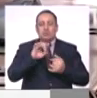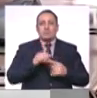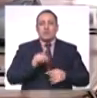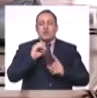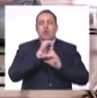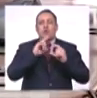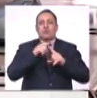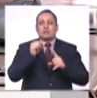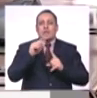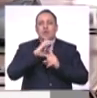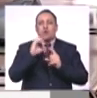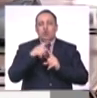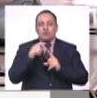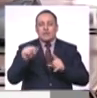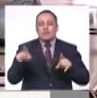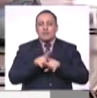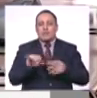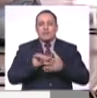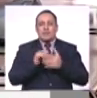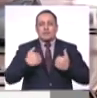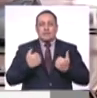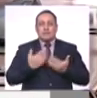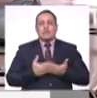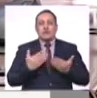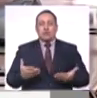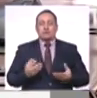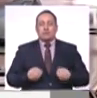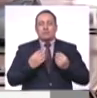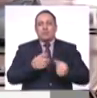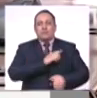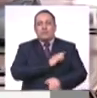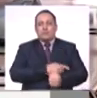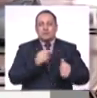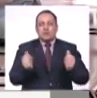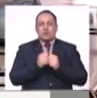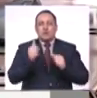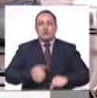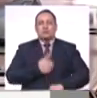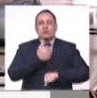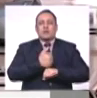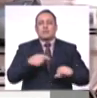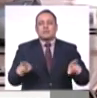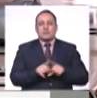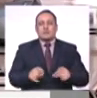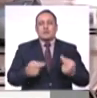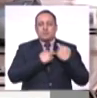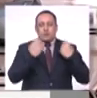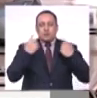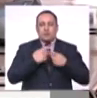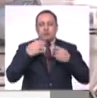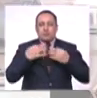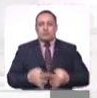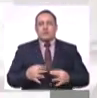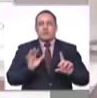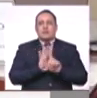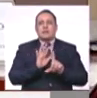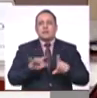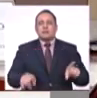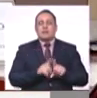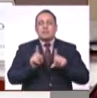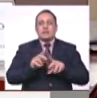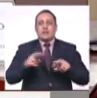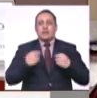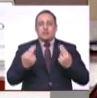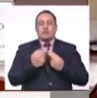gota, brindando así una herramienta poderosa para las autoridades encargadas de hacer cumplir la ley. En la